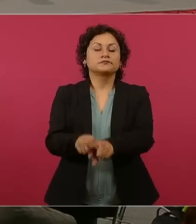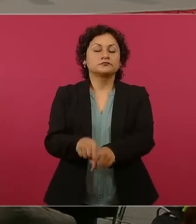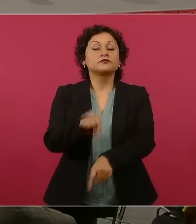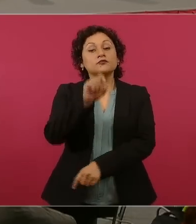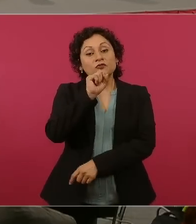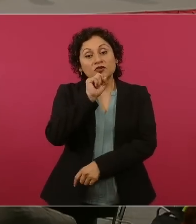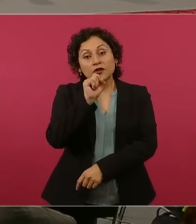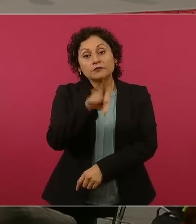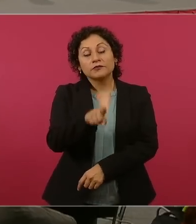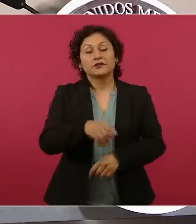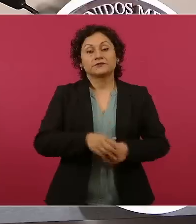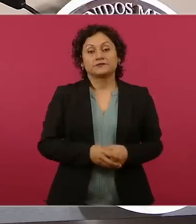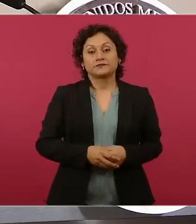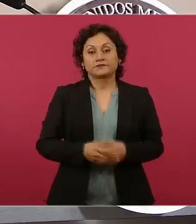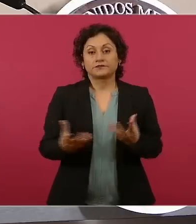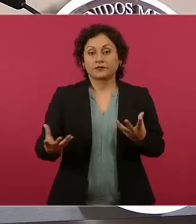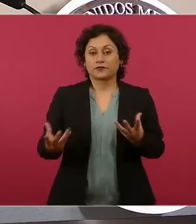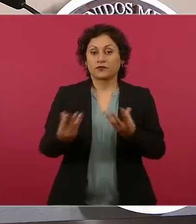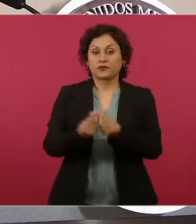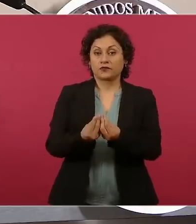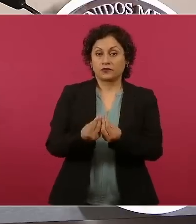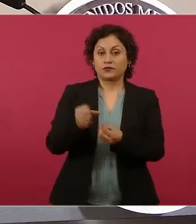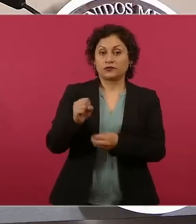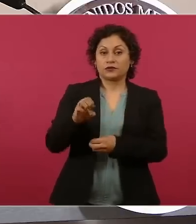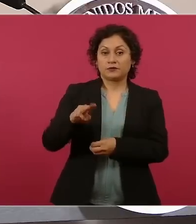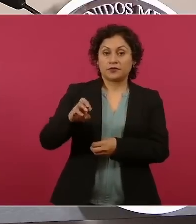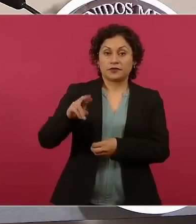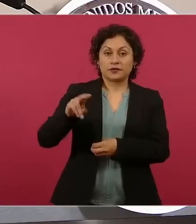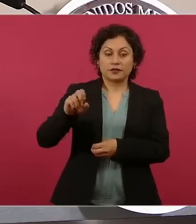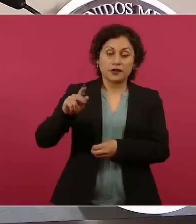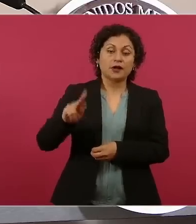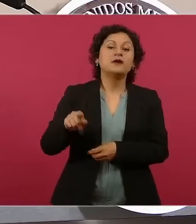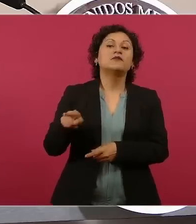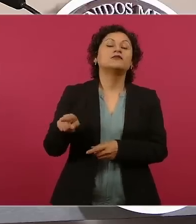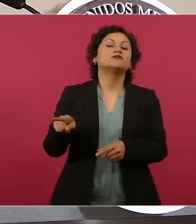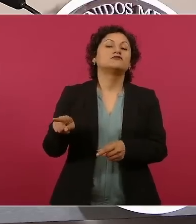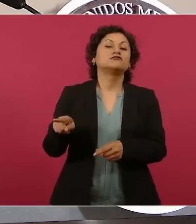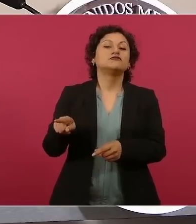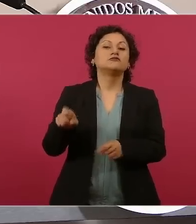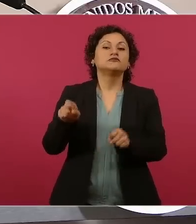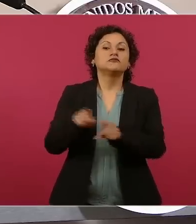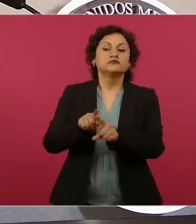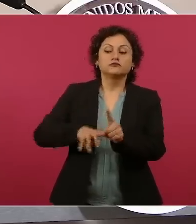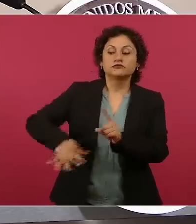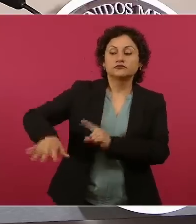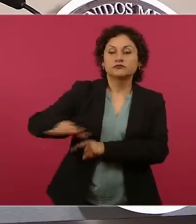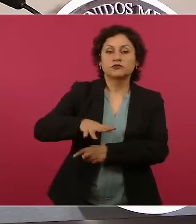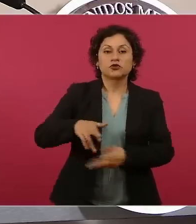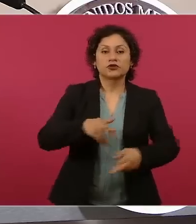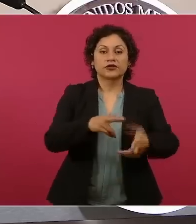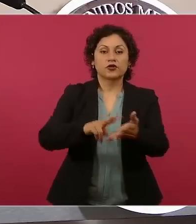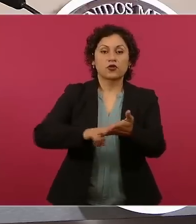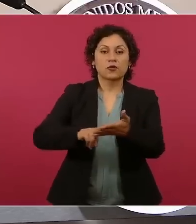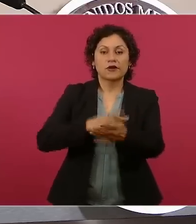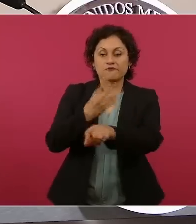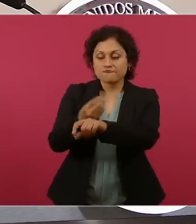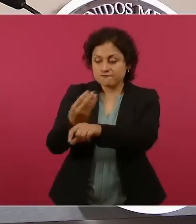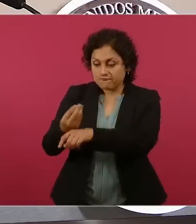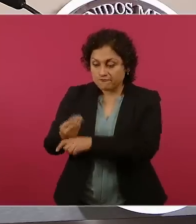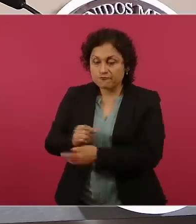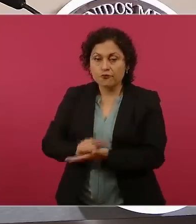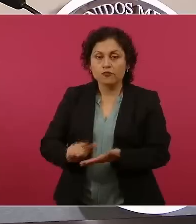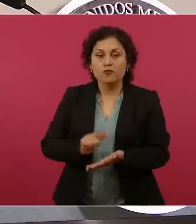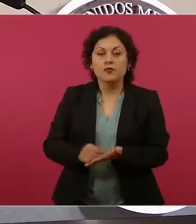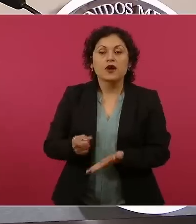desarrollamos, junto con la Secretaría de Medio Ambiente, un proyecto de restauración del Río Verde y un ordenamiento territorial que permita a los